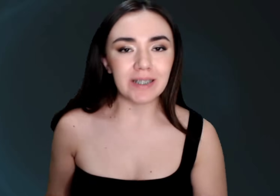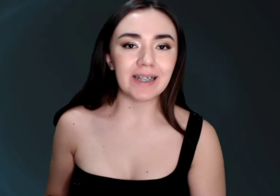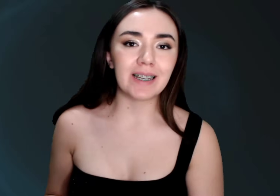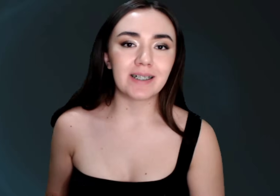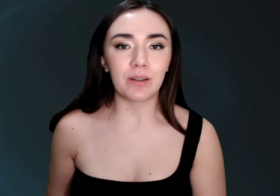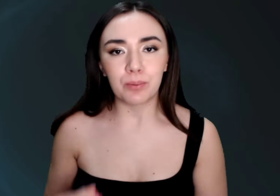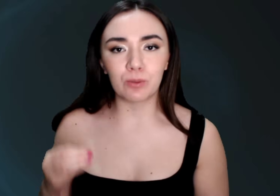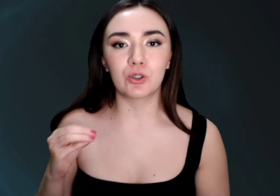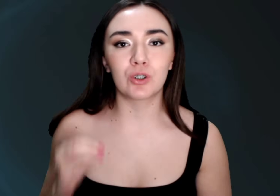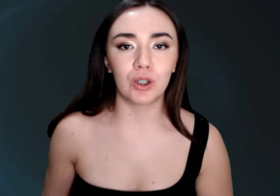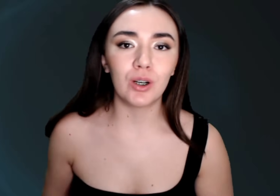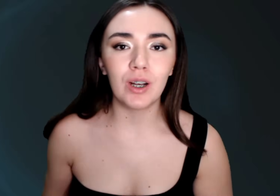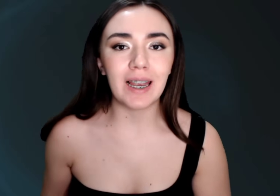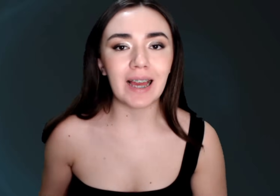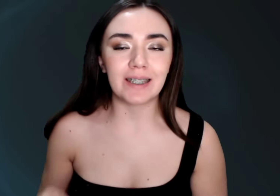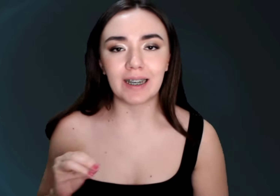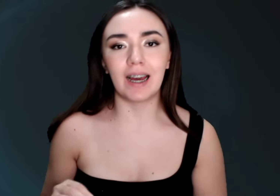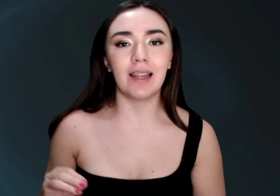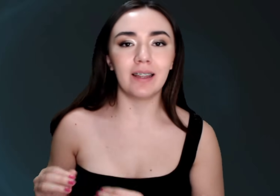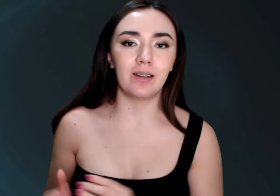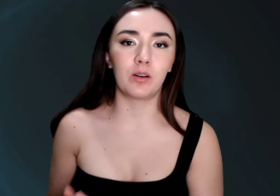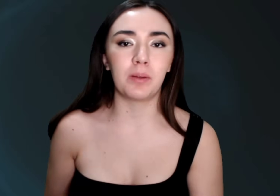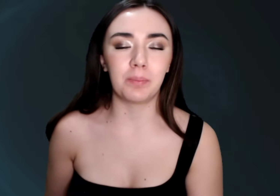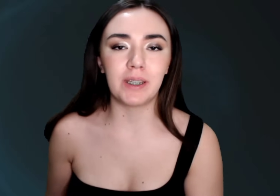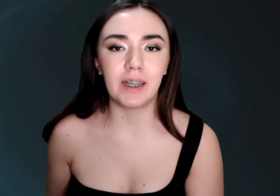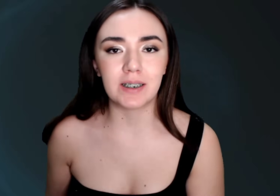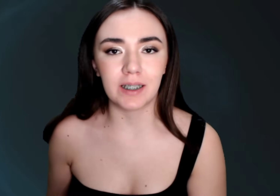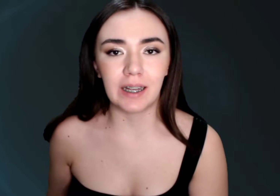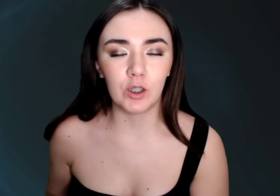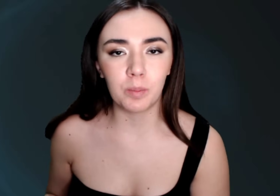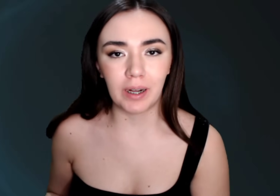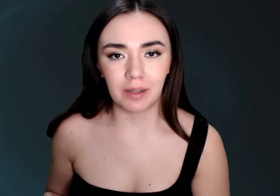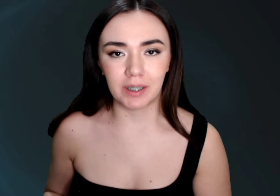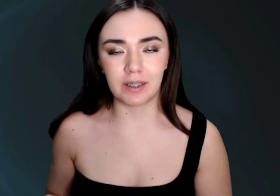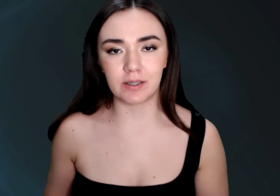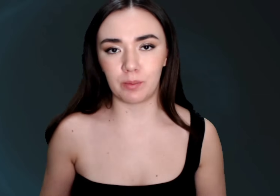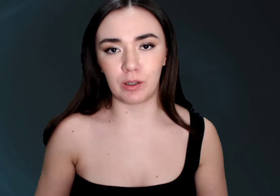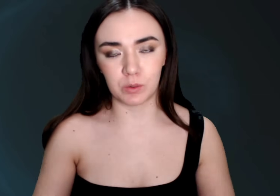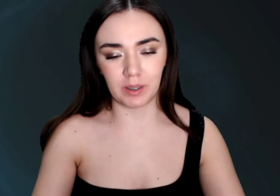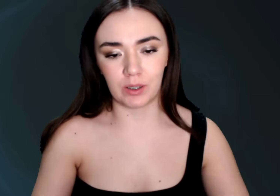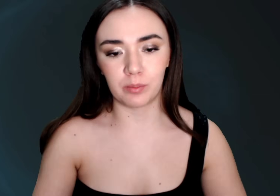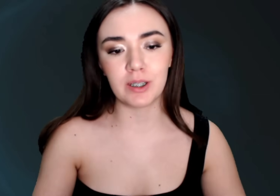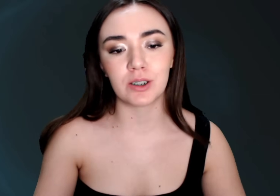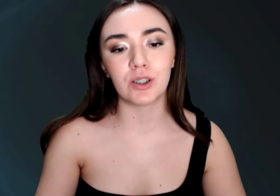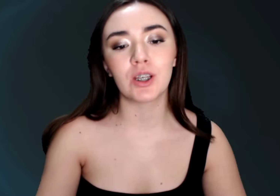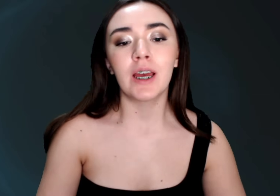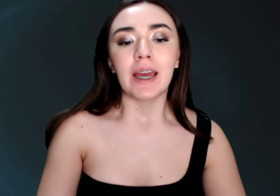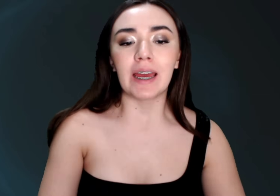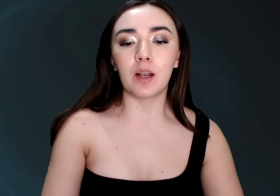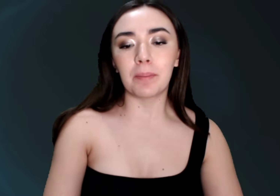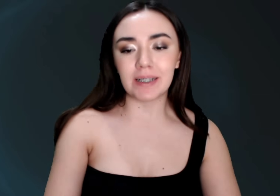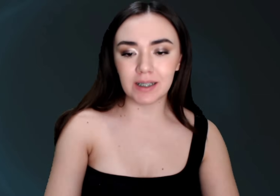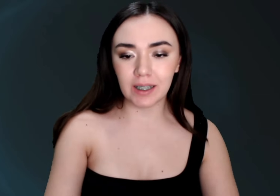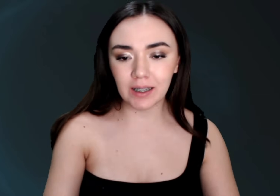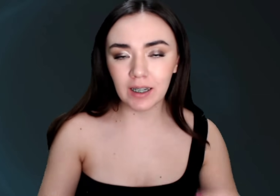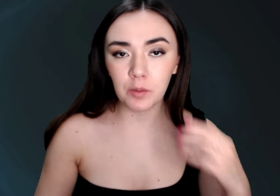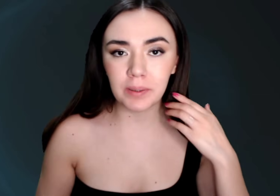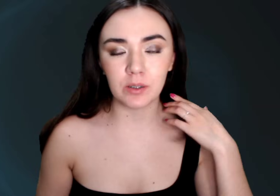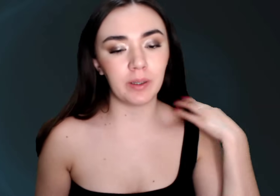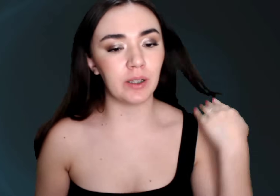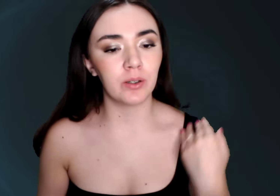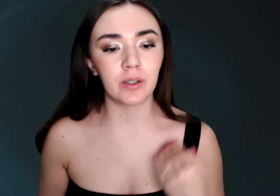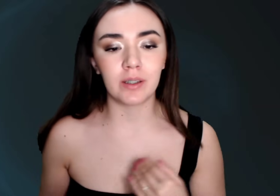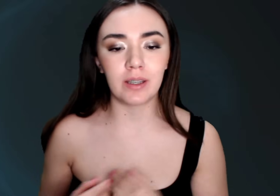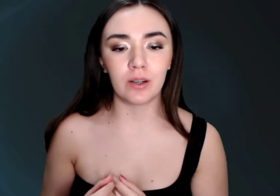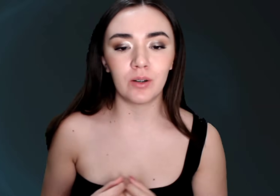Y después de que se frustró la llegada de Norma Piña al Senado para debatir sobre los fideicomisos, el presidente